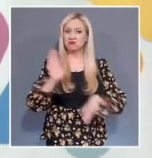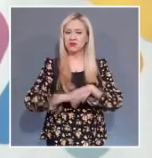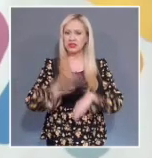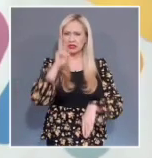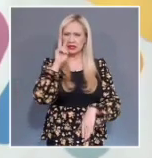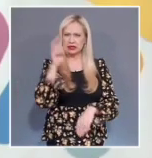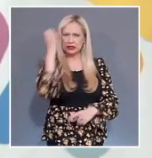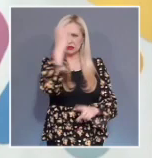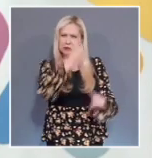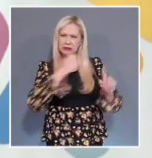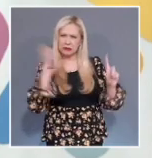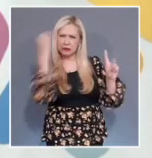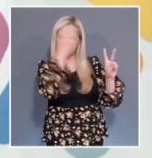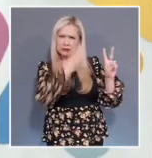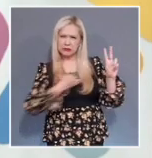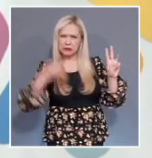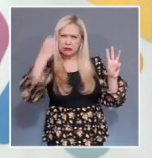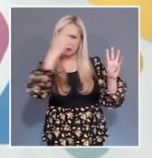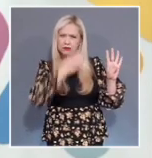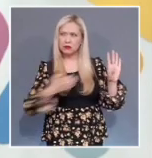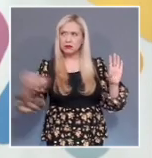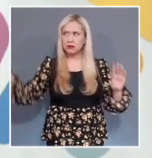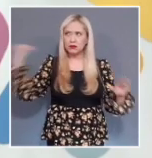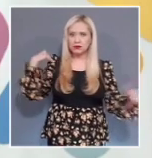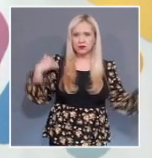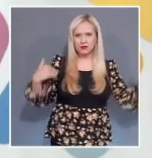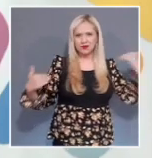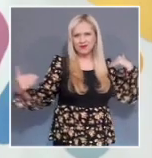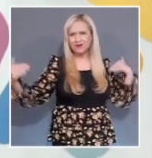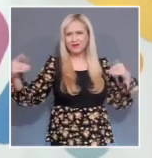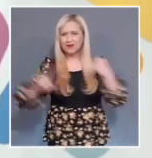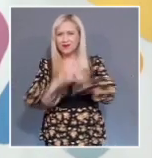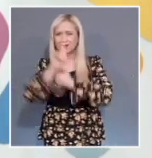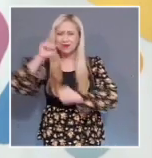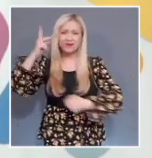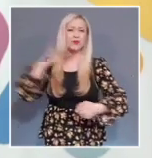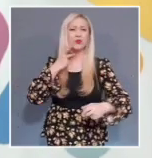en presiones o vicisitudes políticas, y